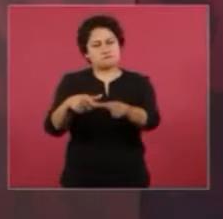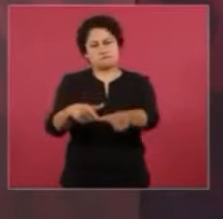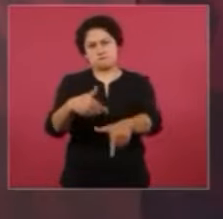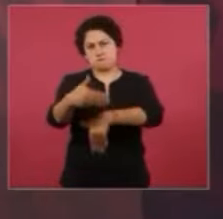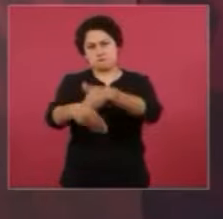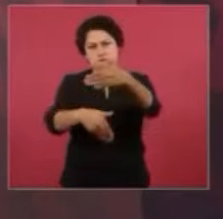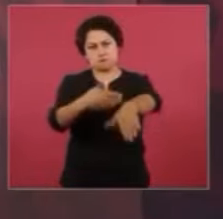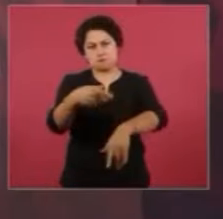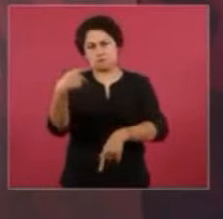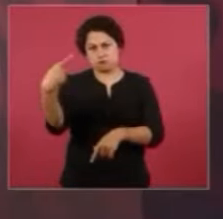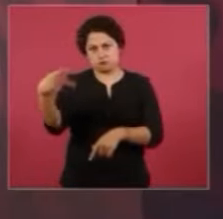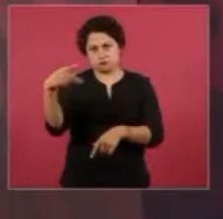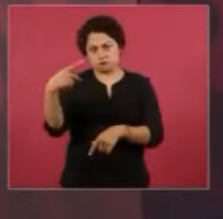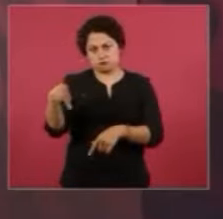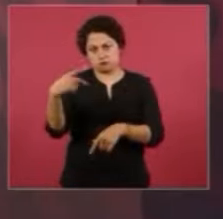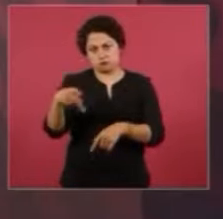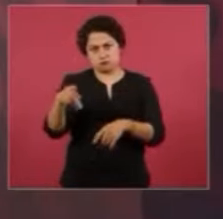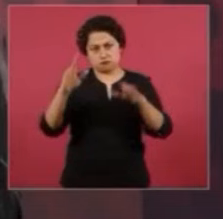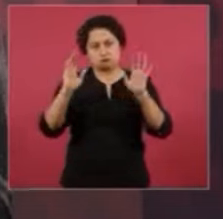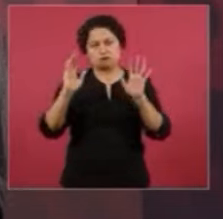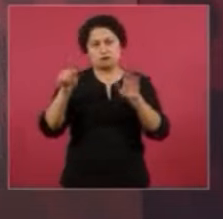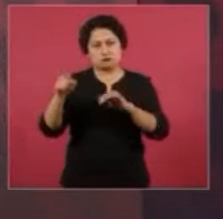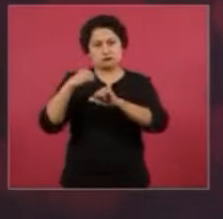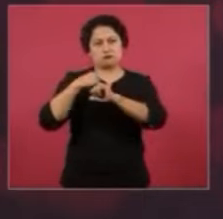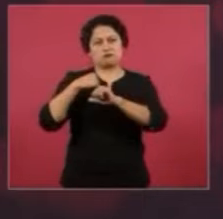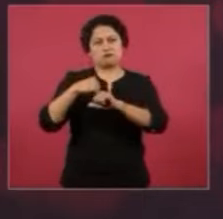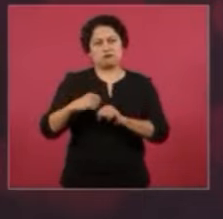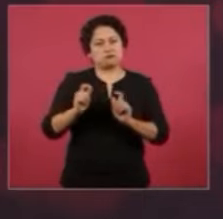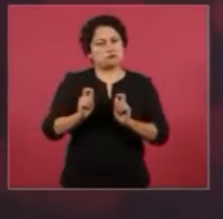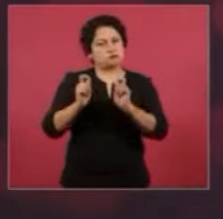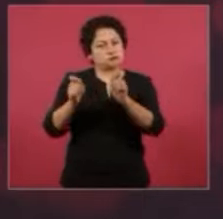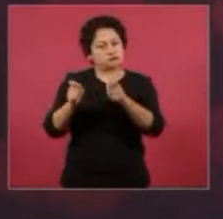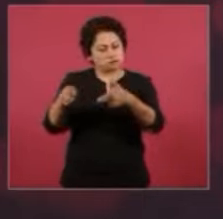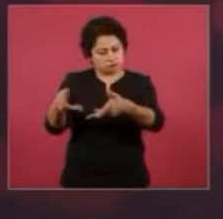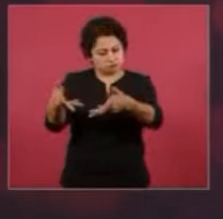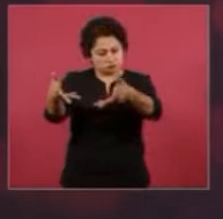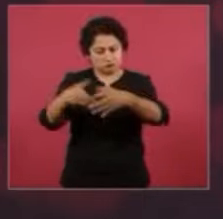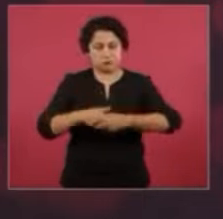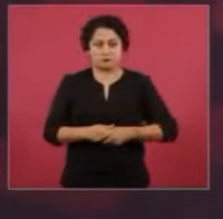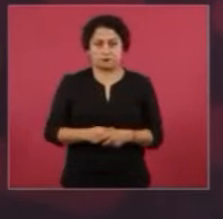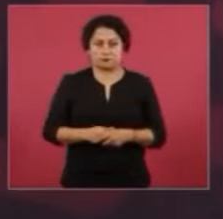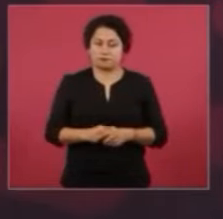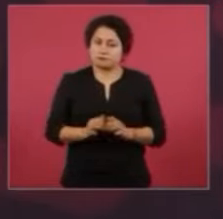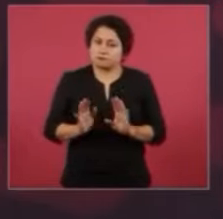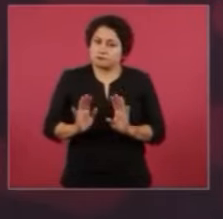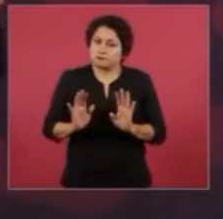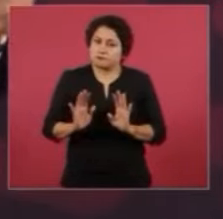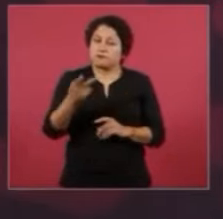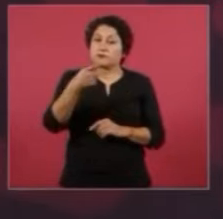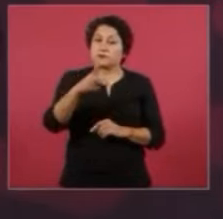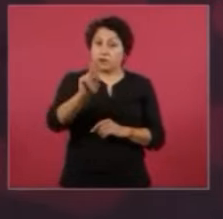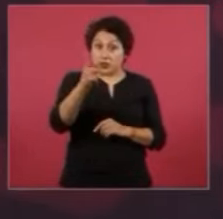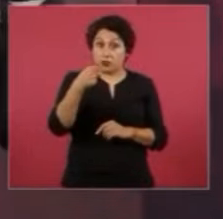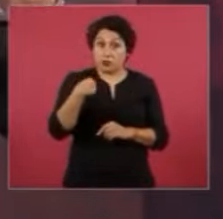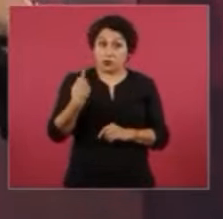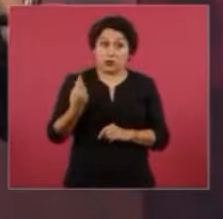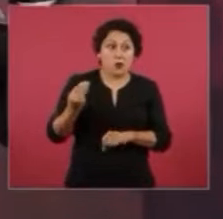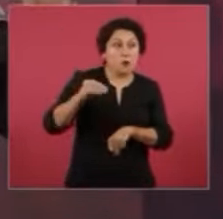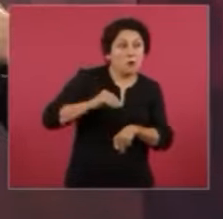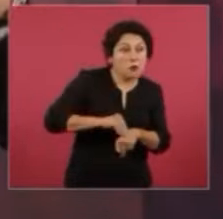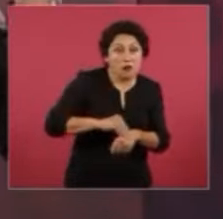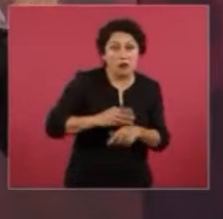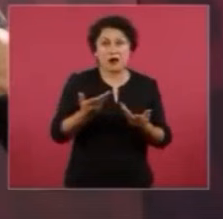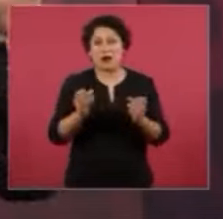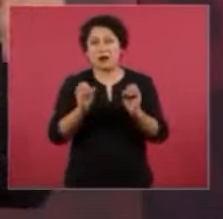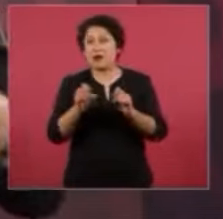ella va a quedarse con eso pero no voy a poner nada ni ella